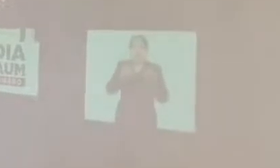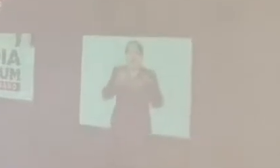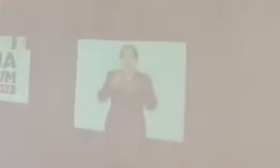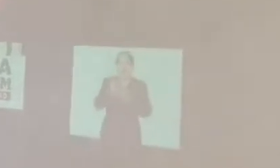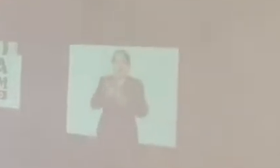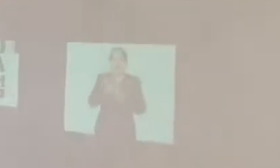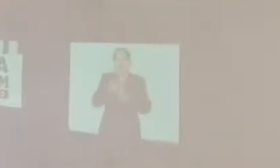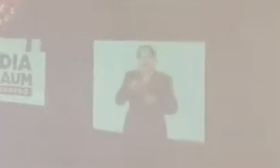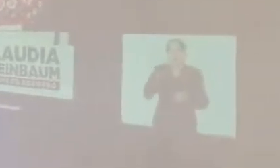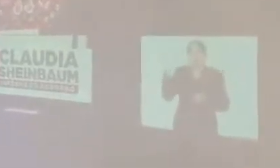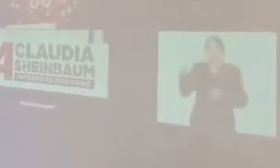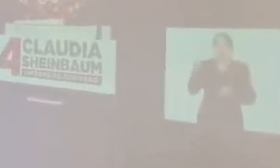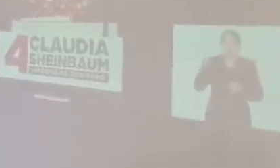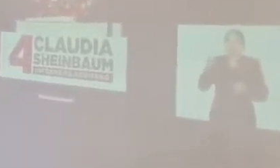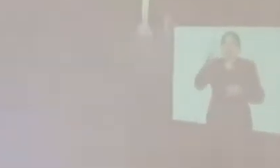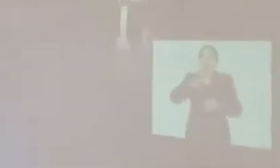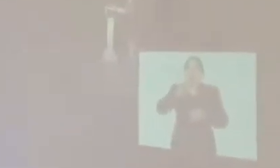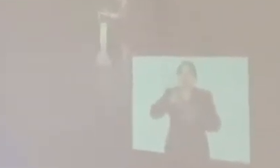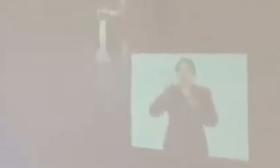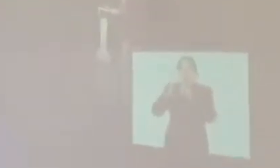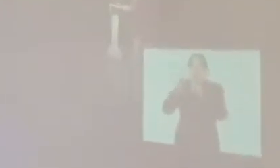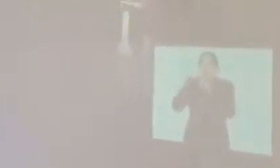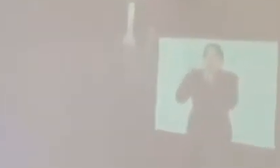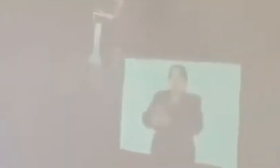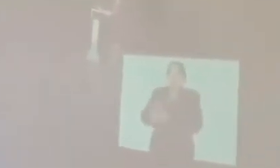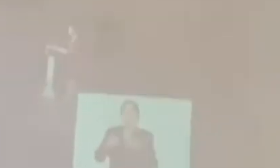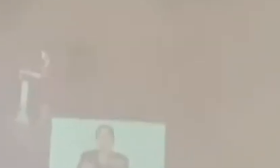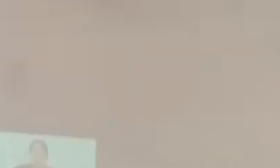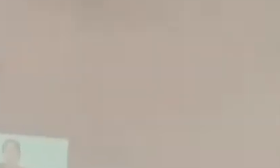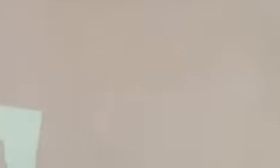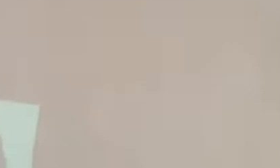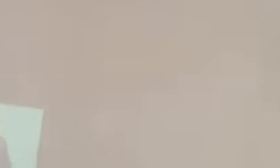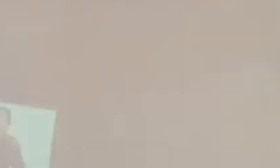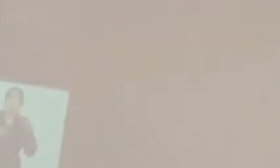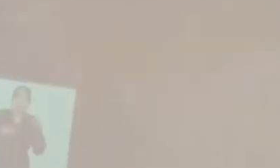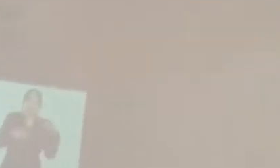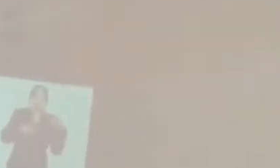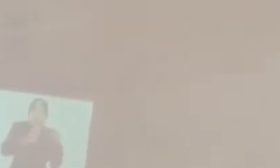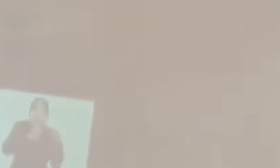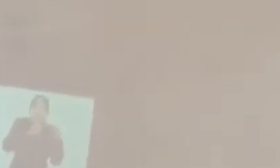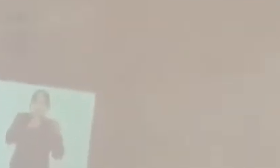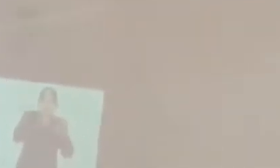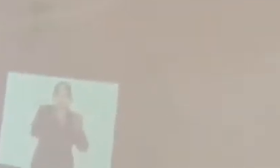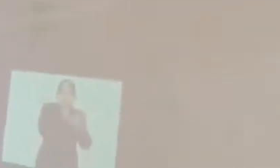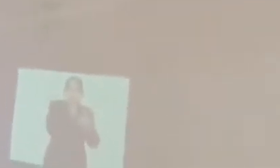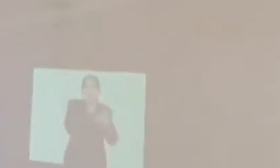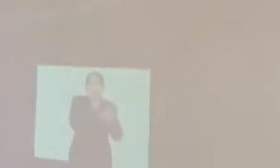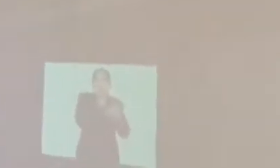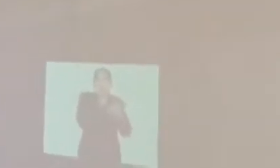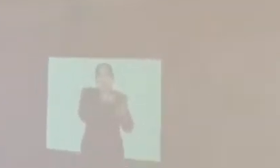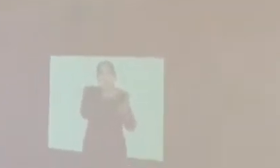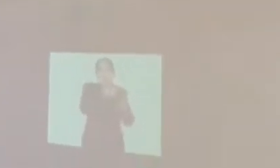llevando este enlace del cuarto informe. Esto demuestra el interés del trabajo que realiza